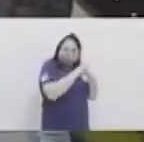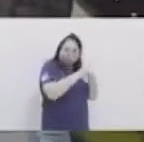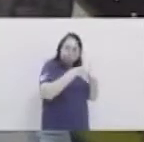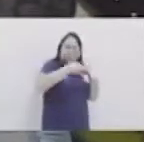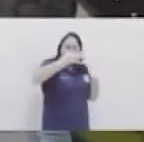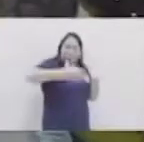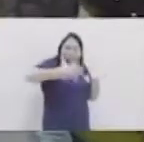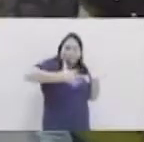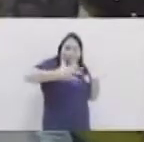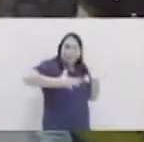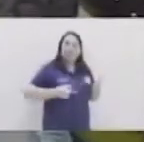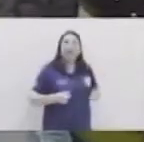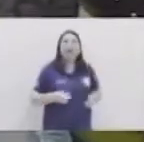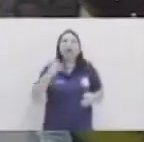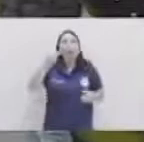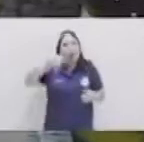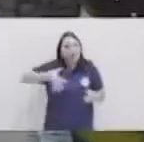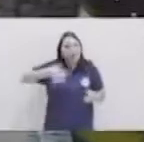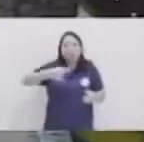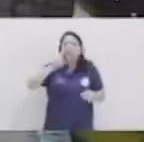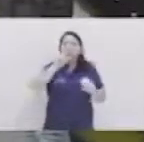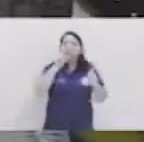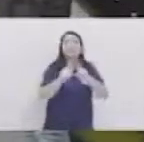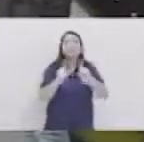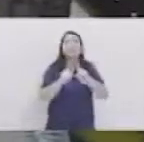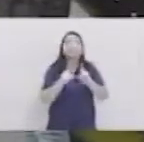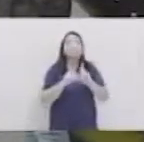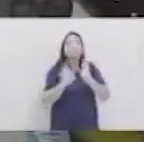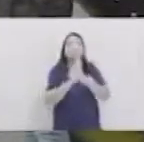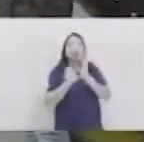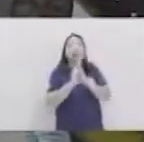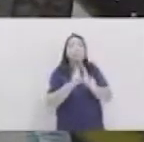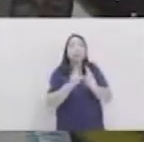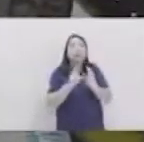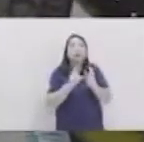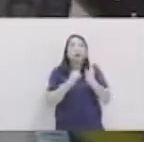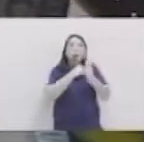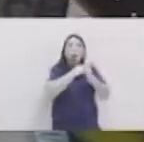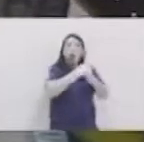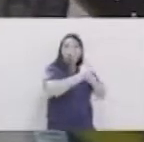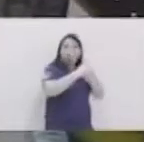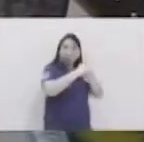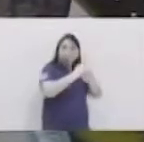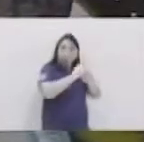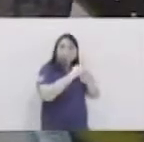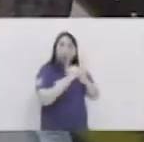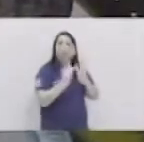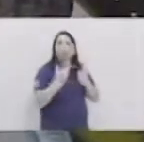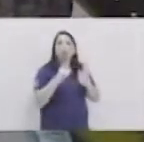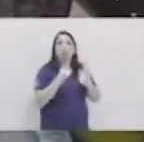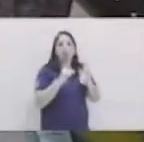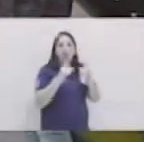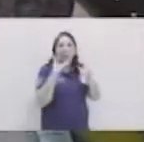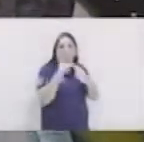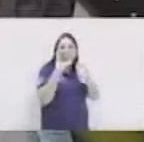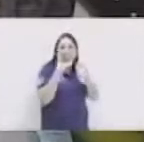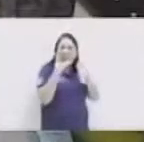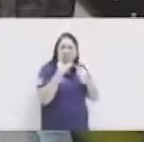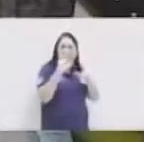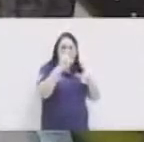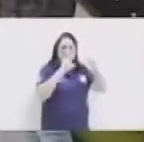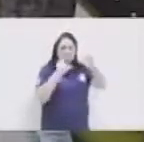de códices, pinturas, inscripciones que podemos ver, por ejemplo en Tikal, en Petén, ahí todavía podemos encontrar estos. Los